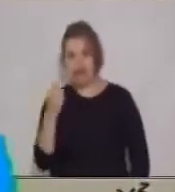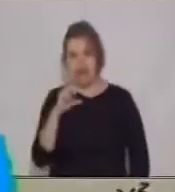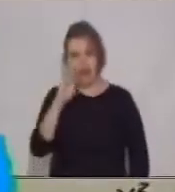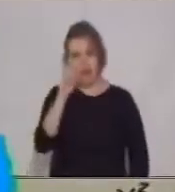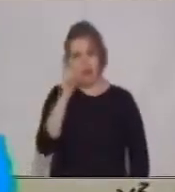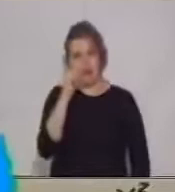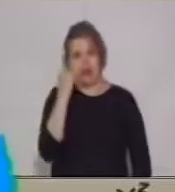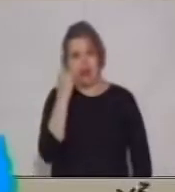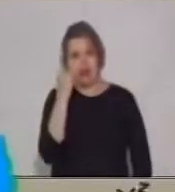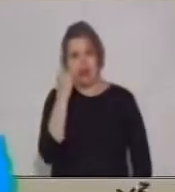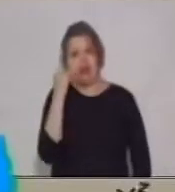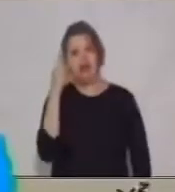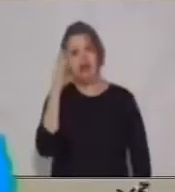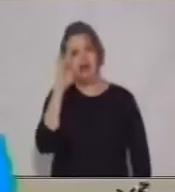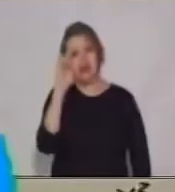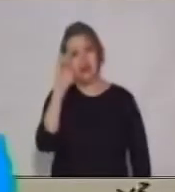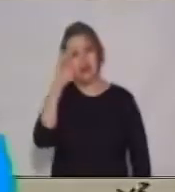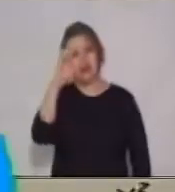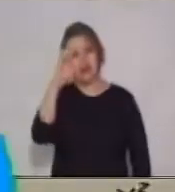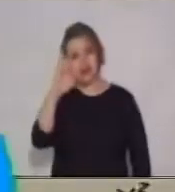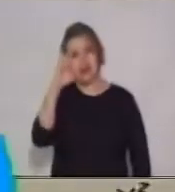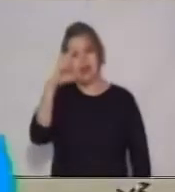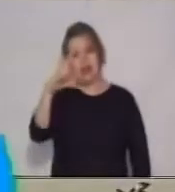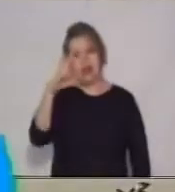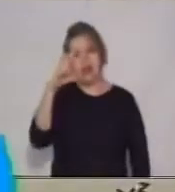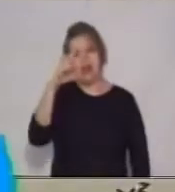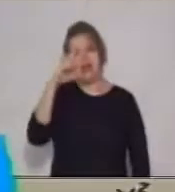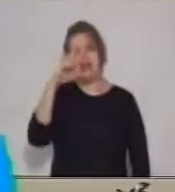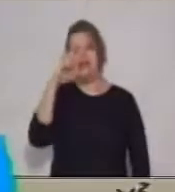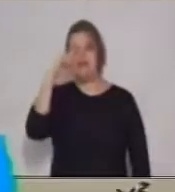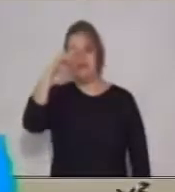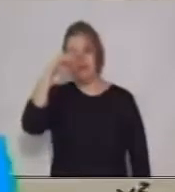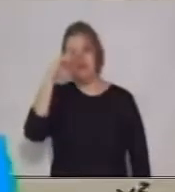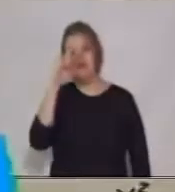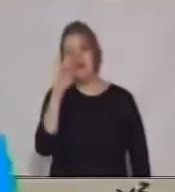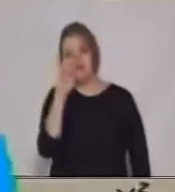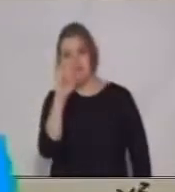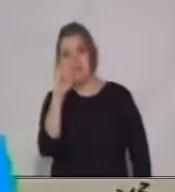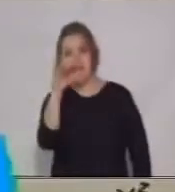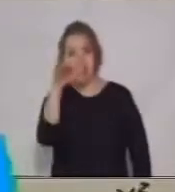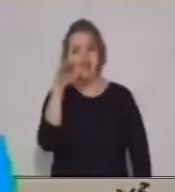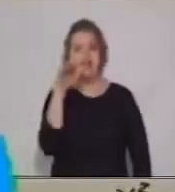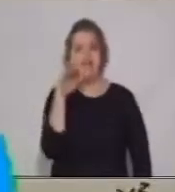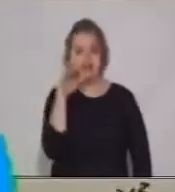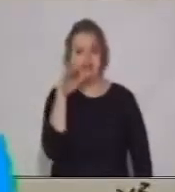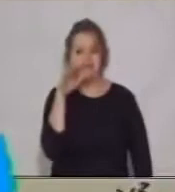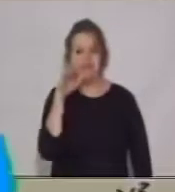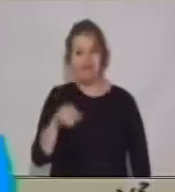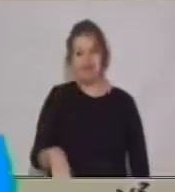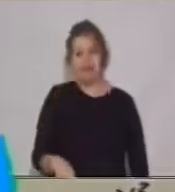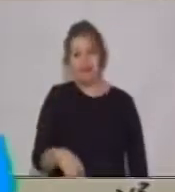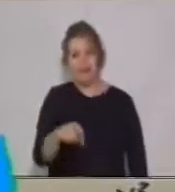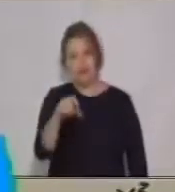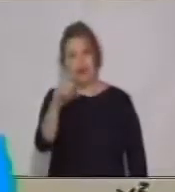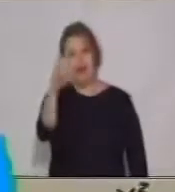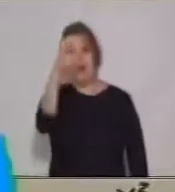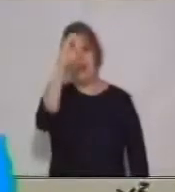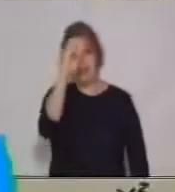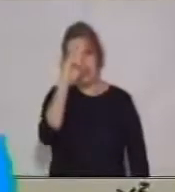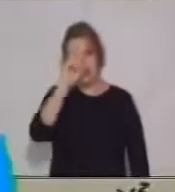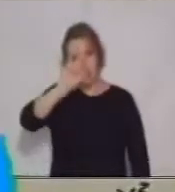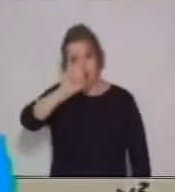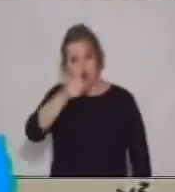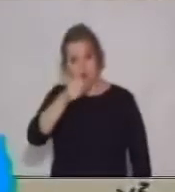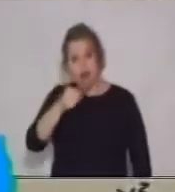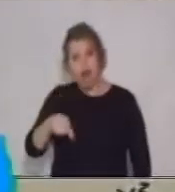la parábola. Aquí va a estar nuestra directriz en 0, menos 2. Tenemos